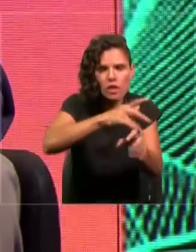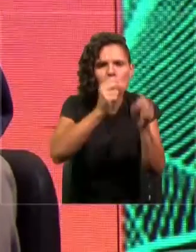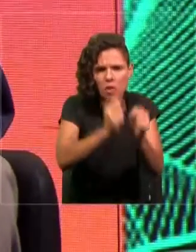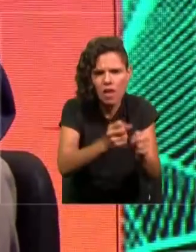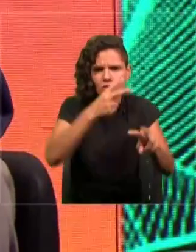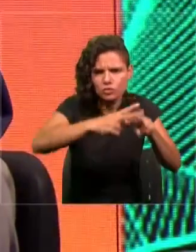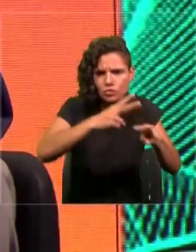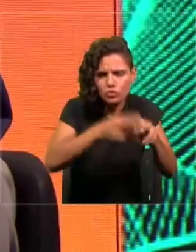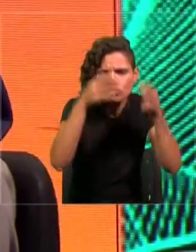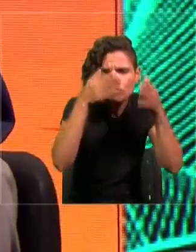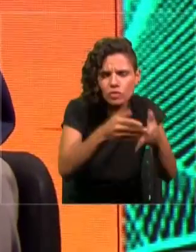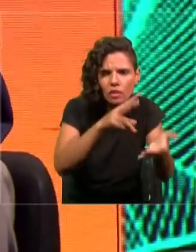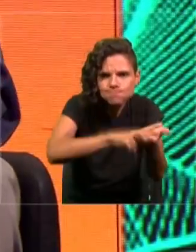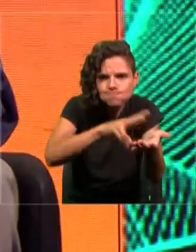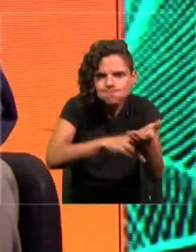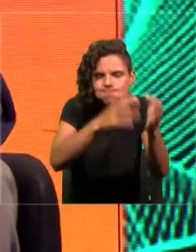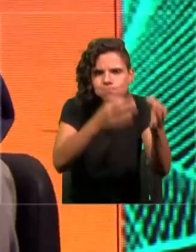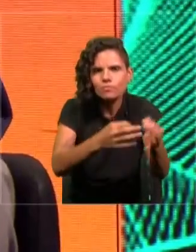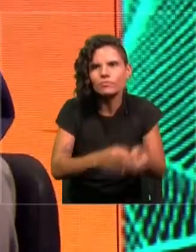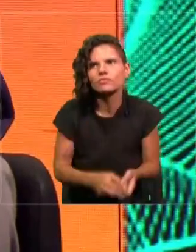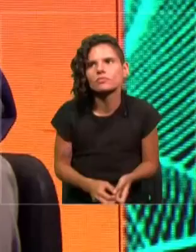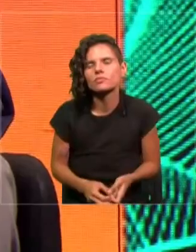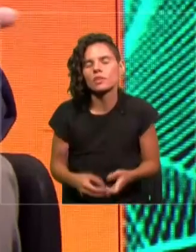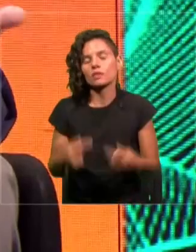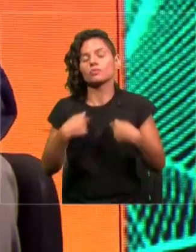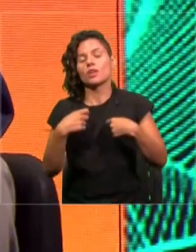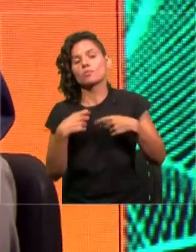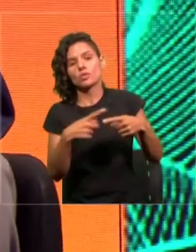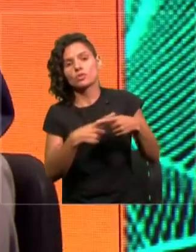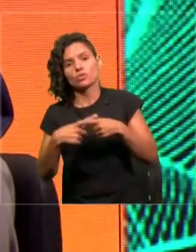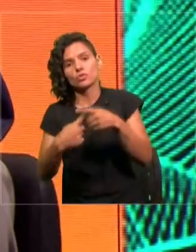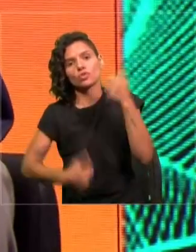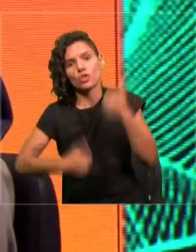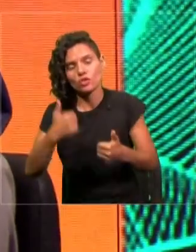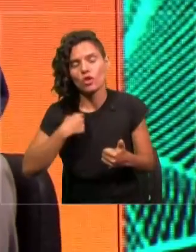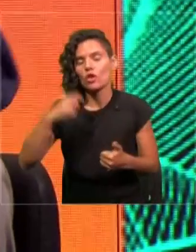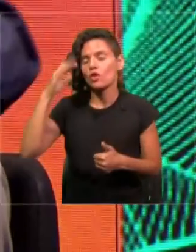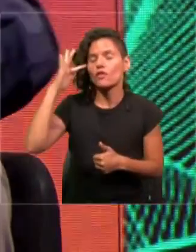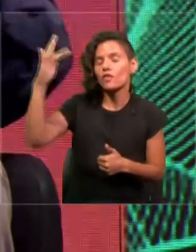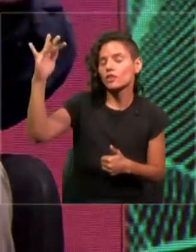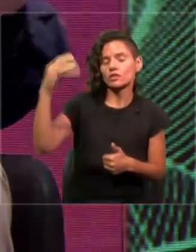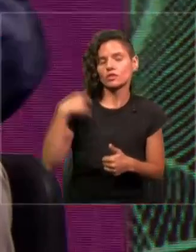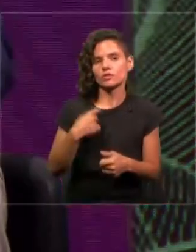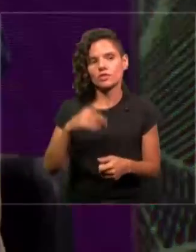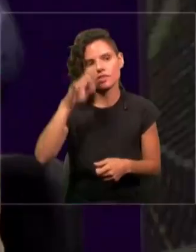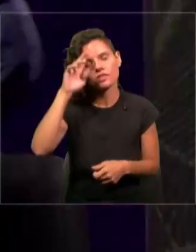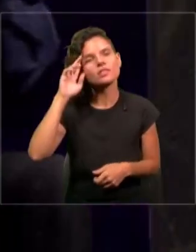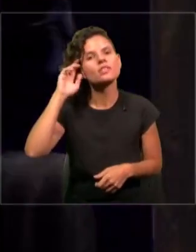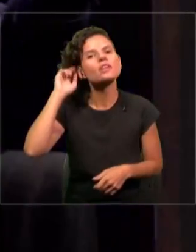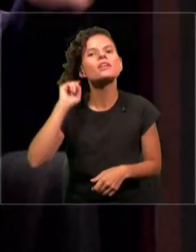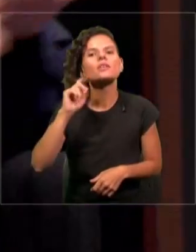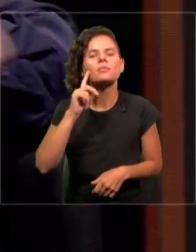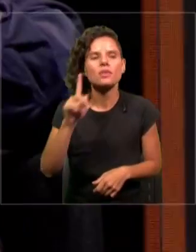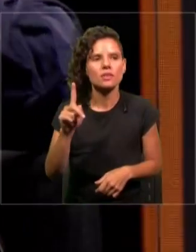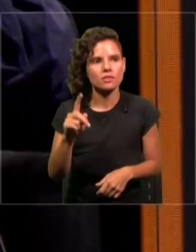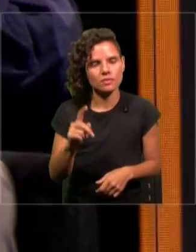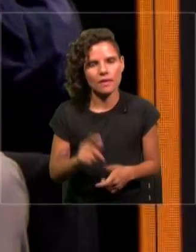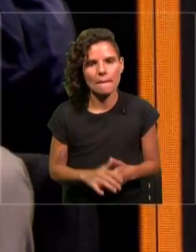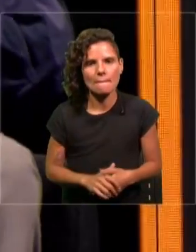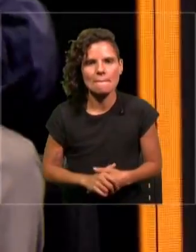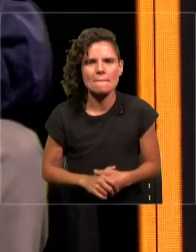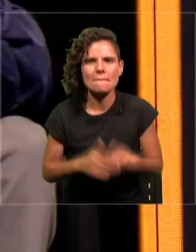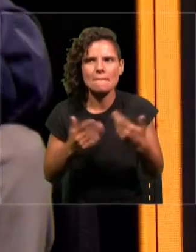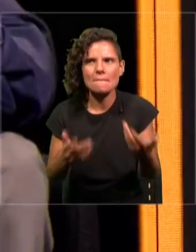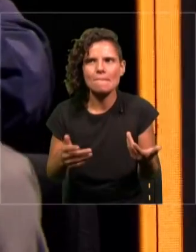Uno de los grandes problemas de la yo soy sociólogo también y filósofo, de los sociólogos de la sociología y de la filosofía, es que